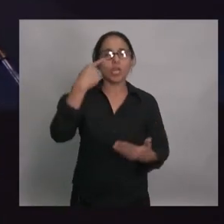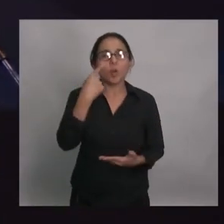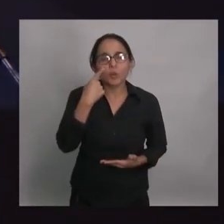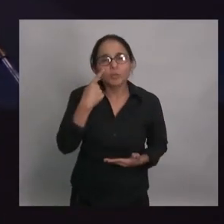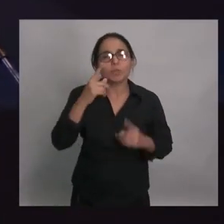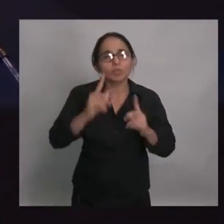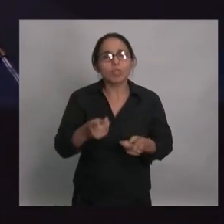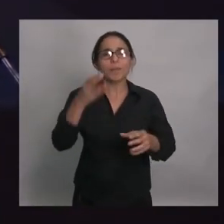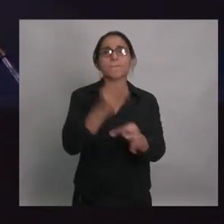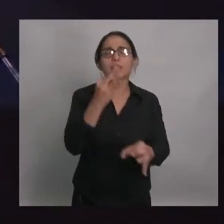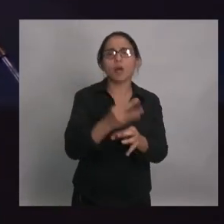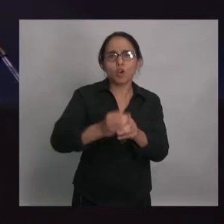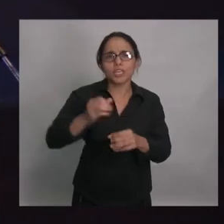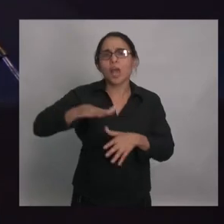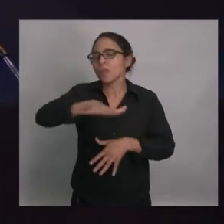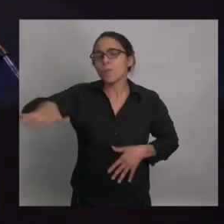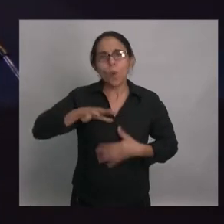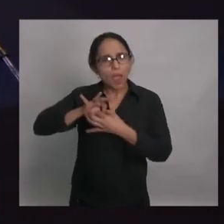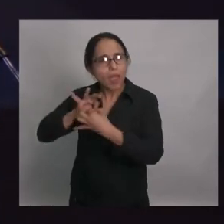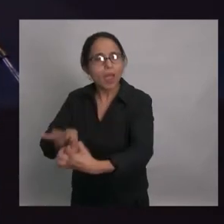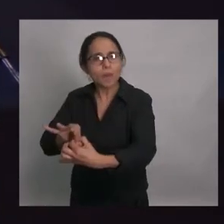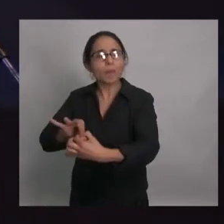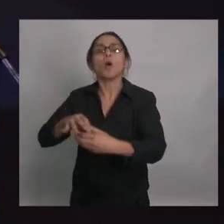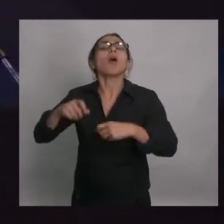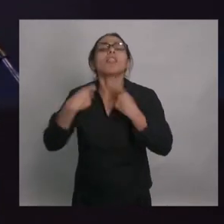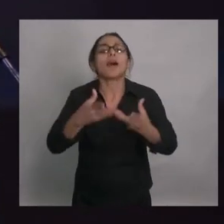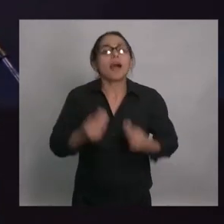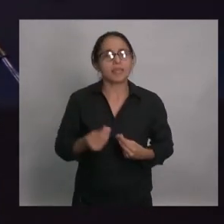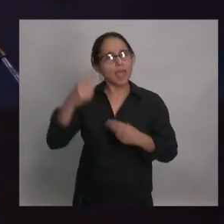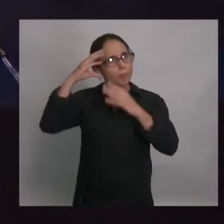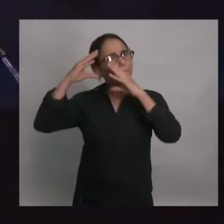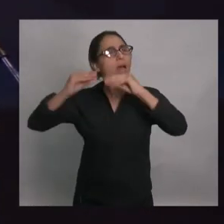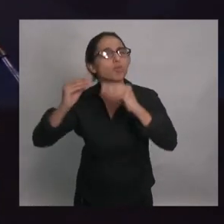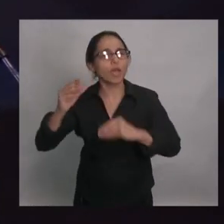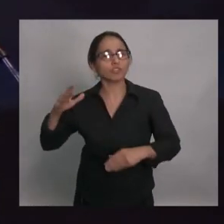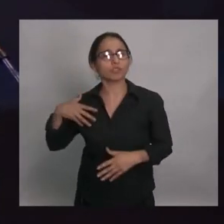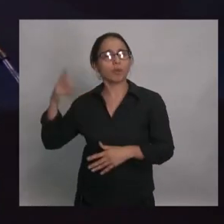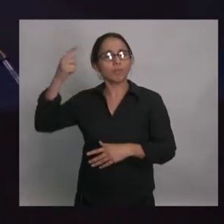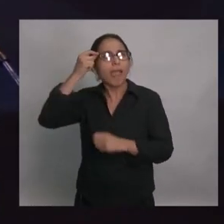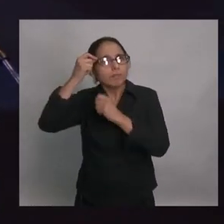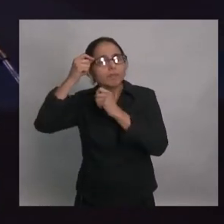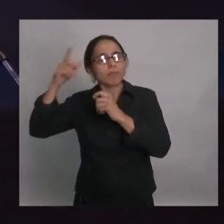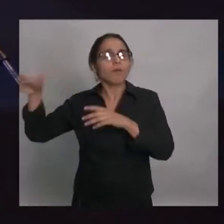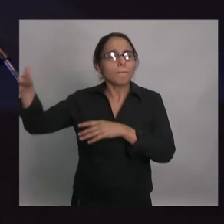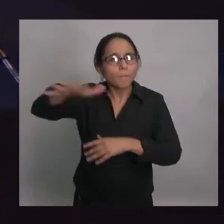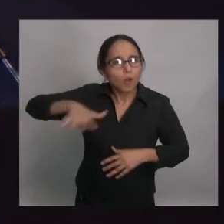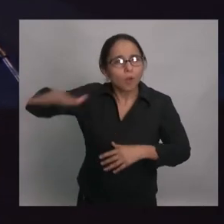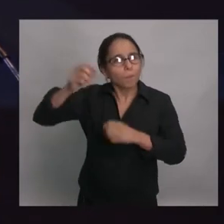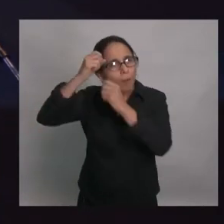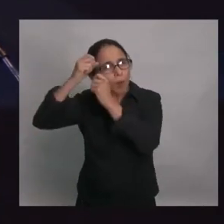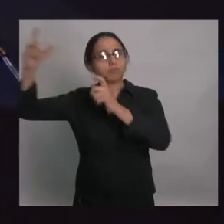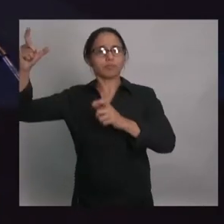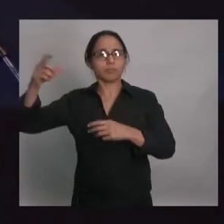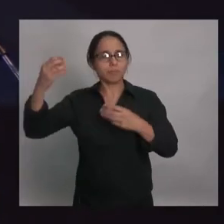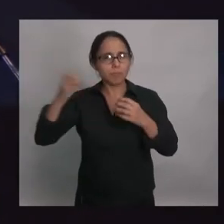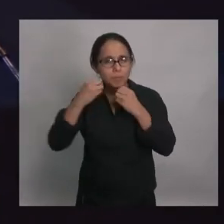pedagógica popular que aporta la maduración de la conciencia colectiva por un nuevo mundo los resultados de